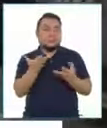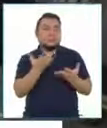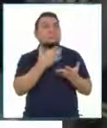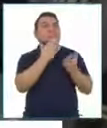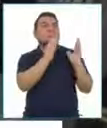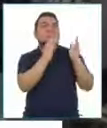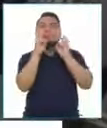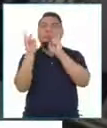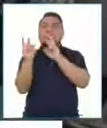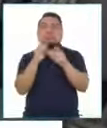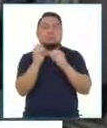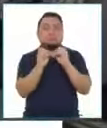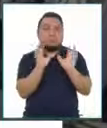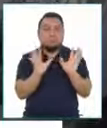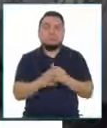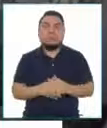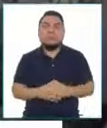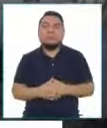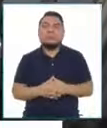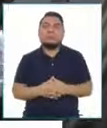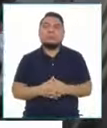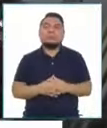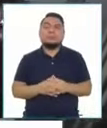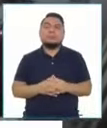también de